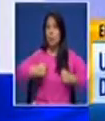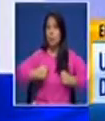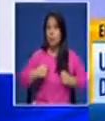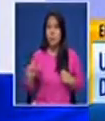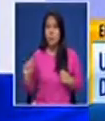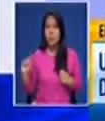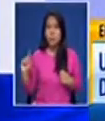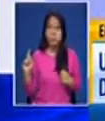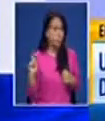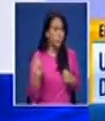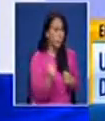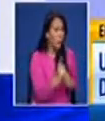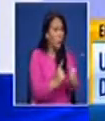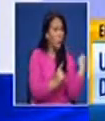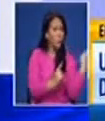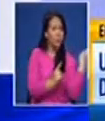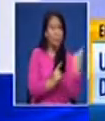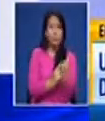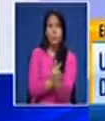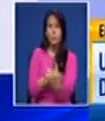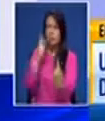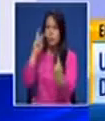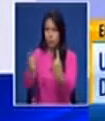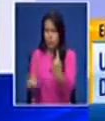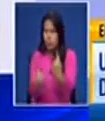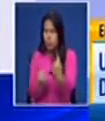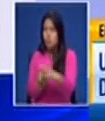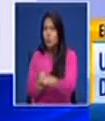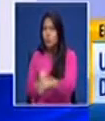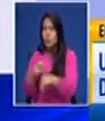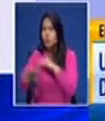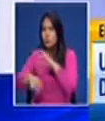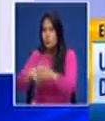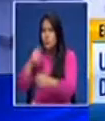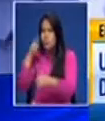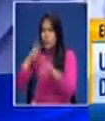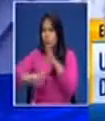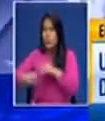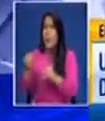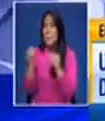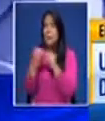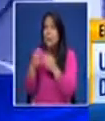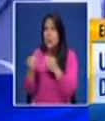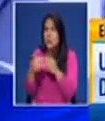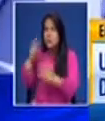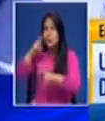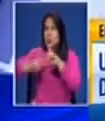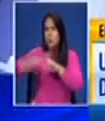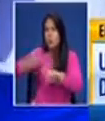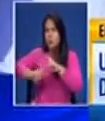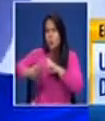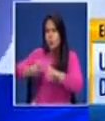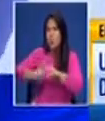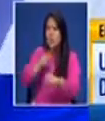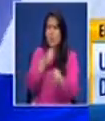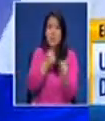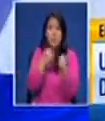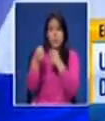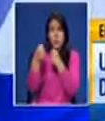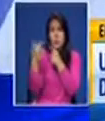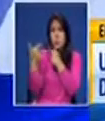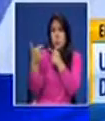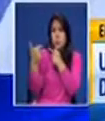mientras otro de ellos revisa el escritorio del cambista que a pocos metros fue interceptado y forcejeaba con el delincuente